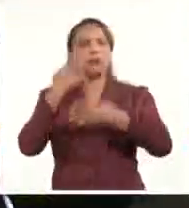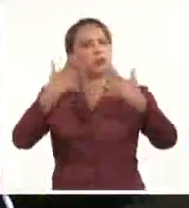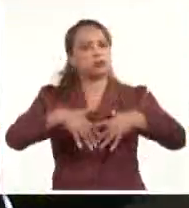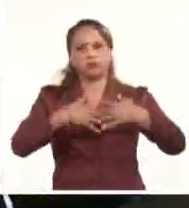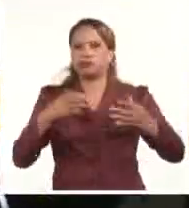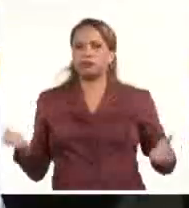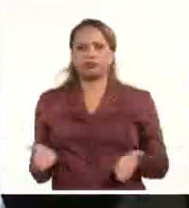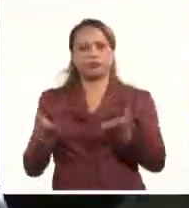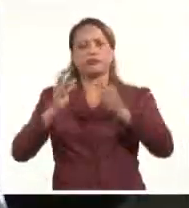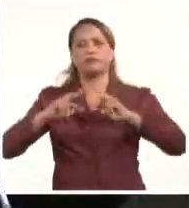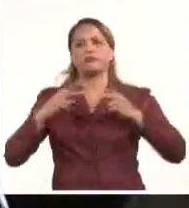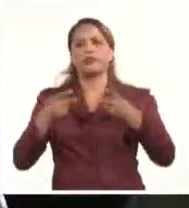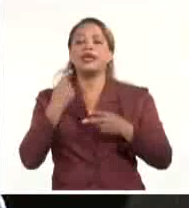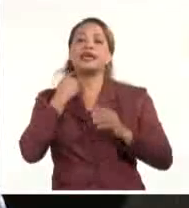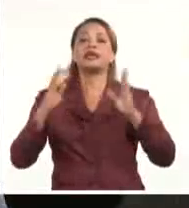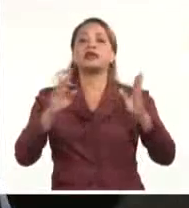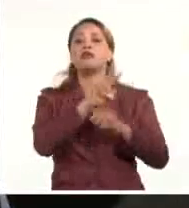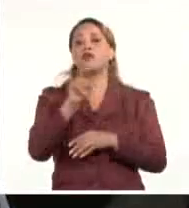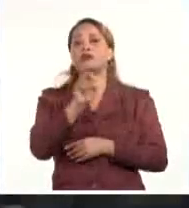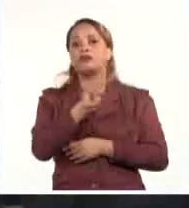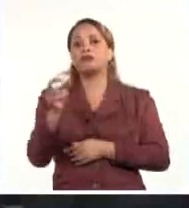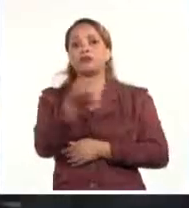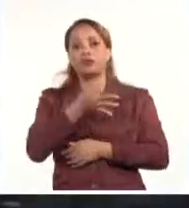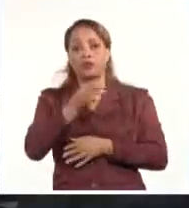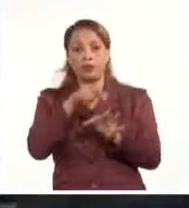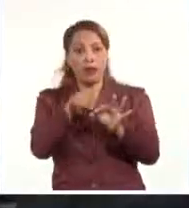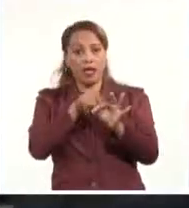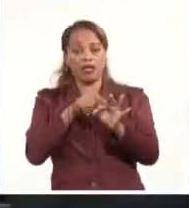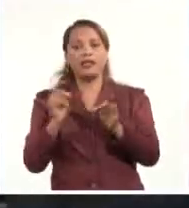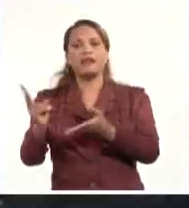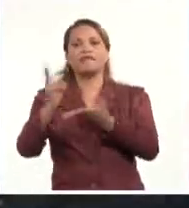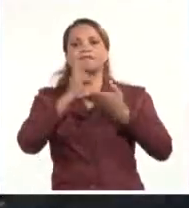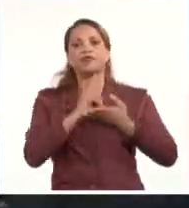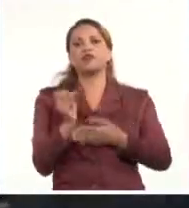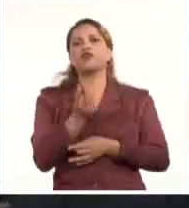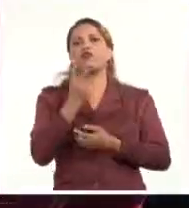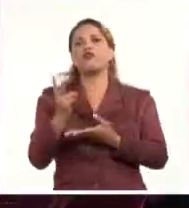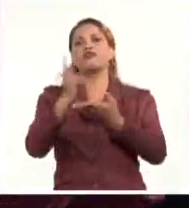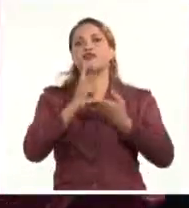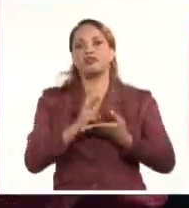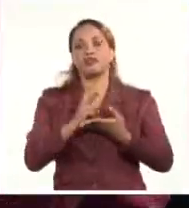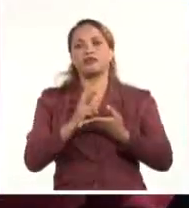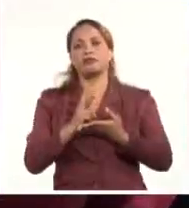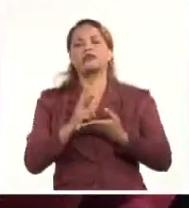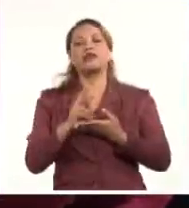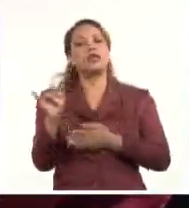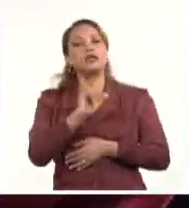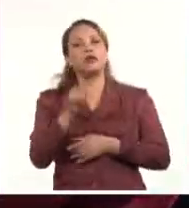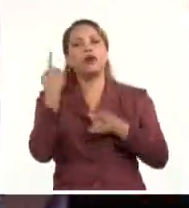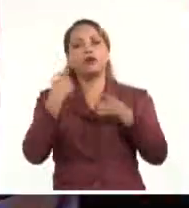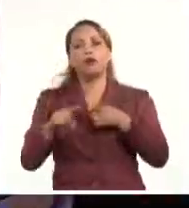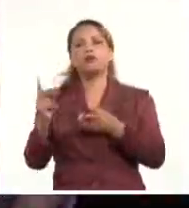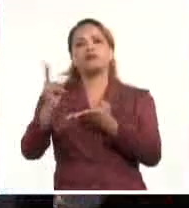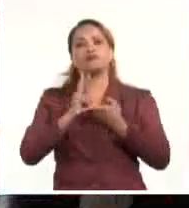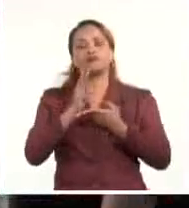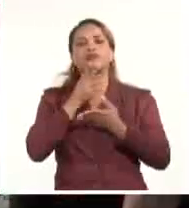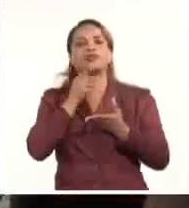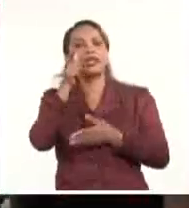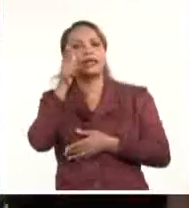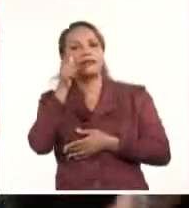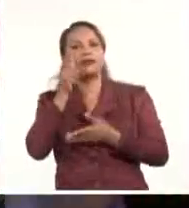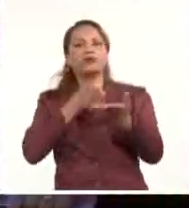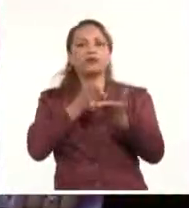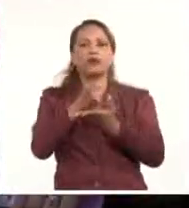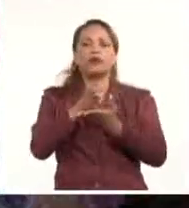pueblo. Durante el 2022, el municipio especial recibió dos visitas de la máxima dirección del país, así como otras de seguimiento a los acuerdos de la